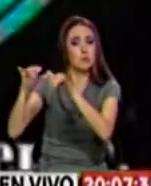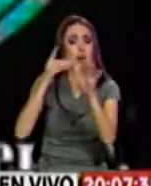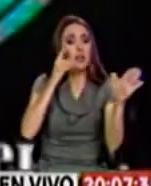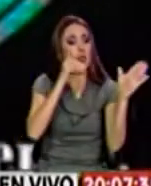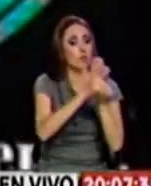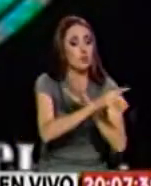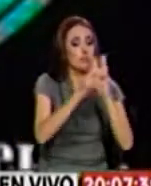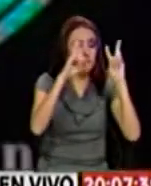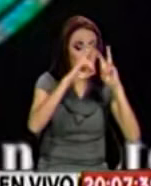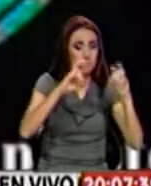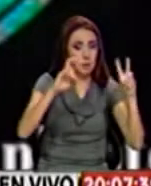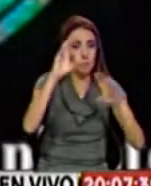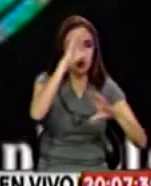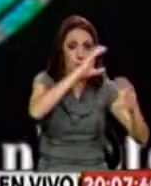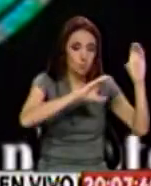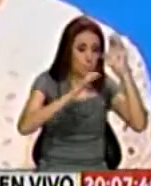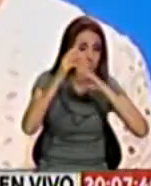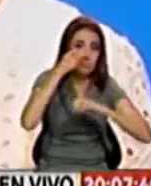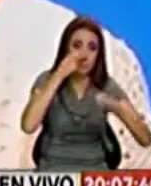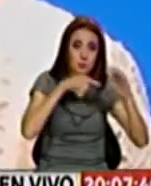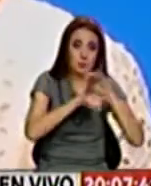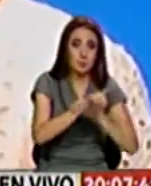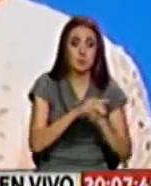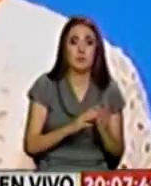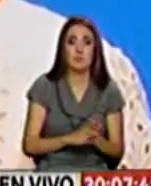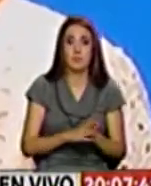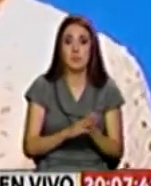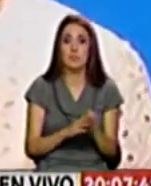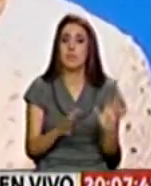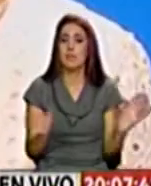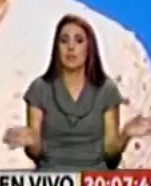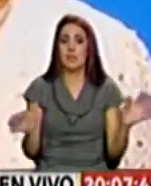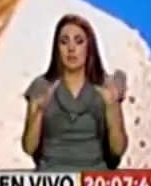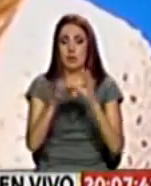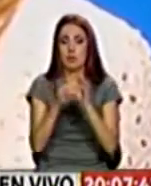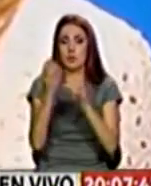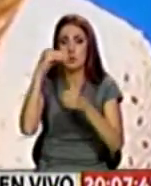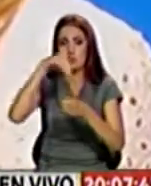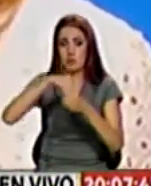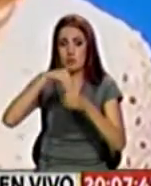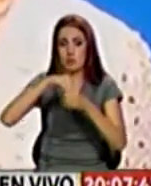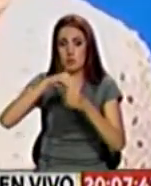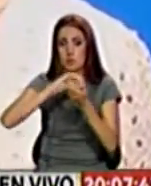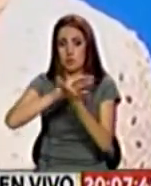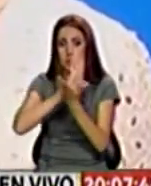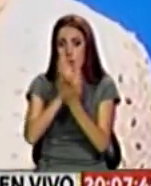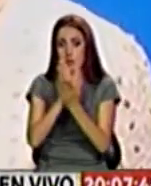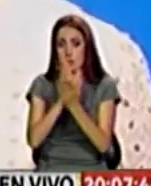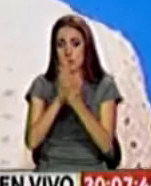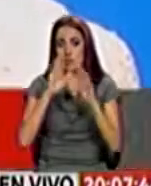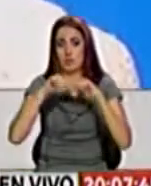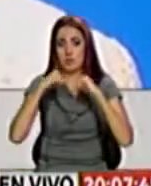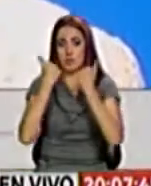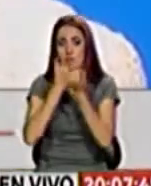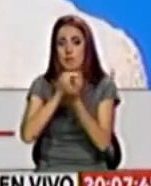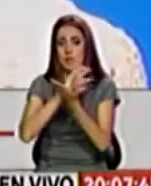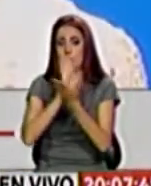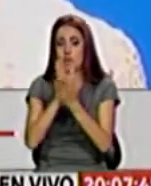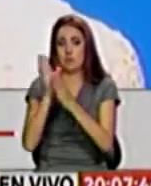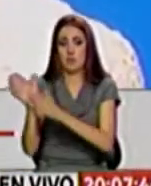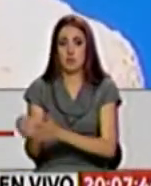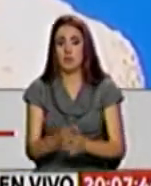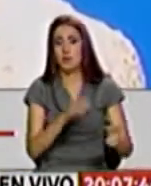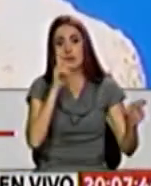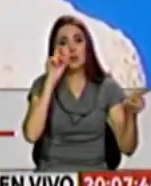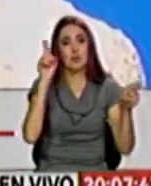fiscalía por espionaje. Y obviamente hay un nivel de complicidad interna dentro de quienes son funcionarios de la Asamblea Nacional, porque acordémonos